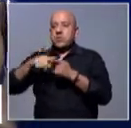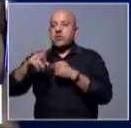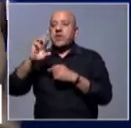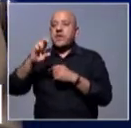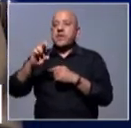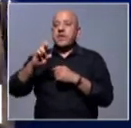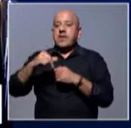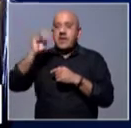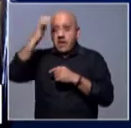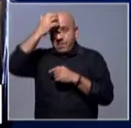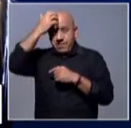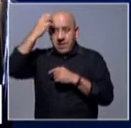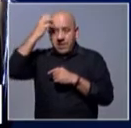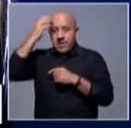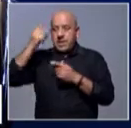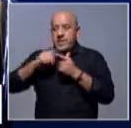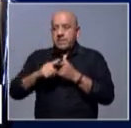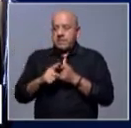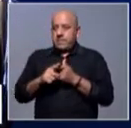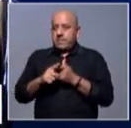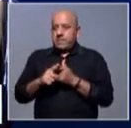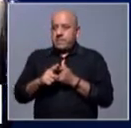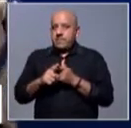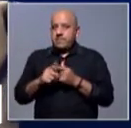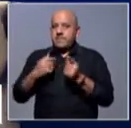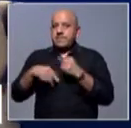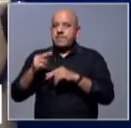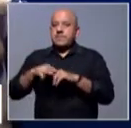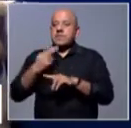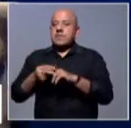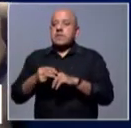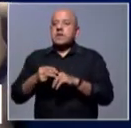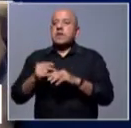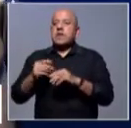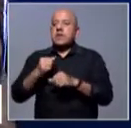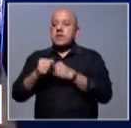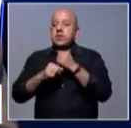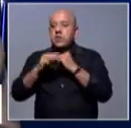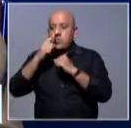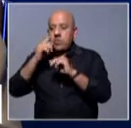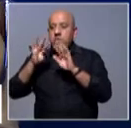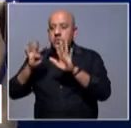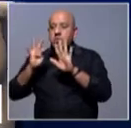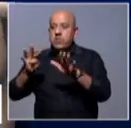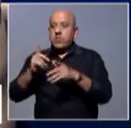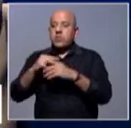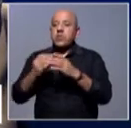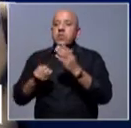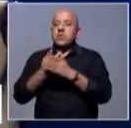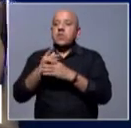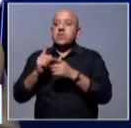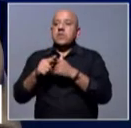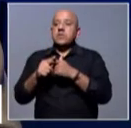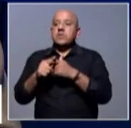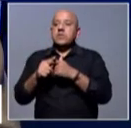michelini repetí en el año 99 también fui electo por el nuevo espacio bueno y en las